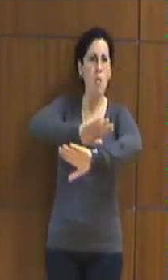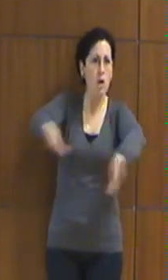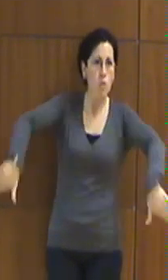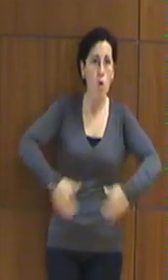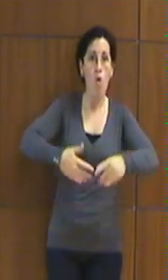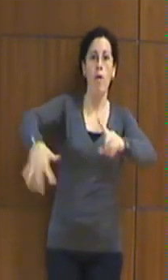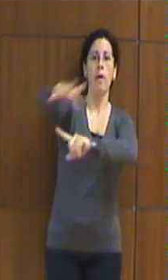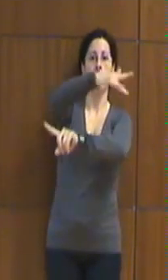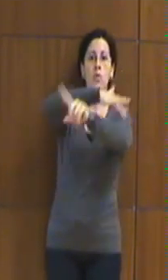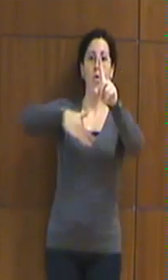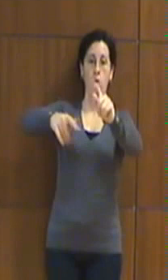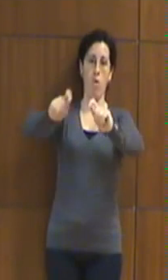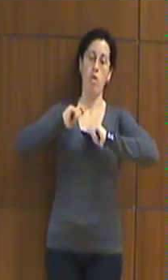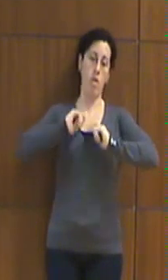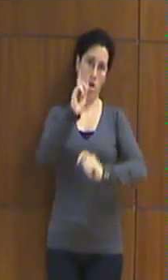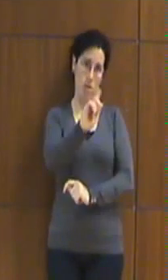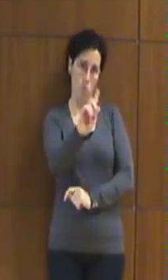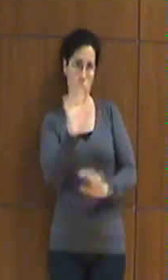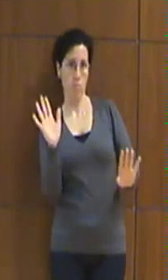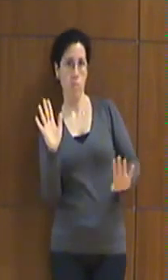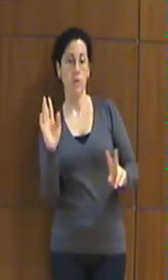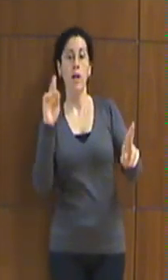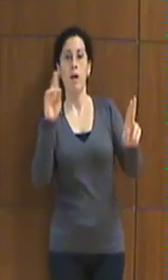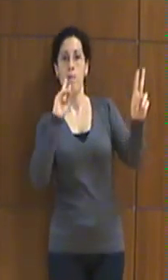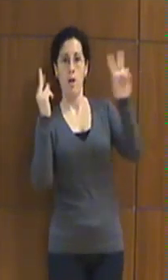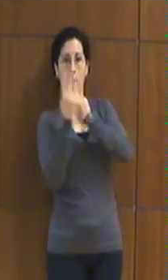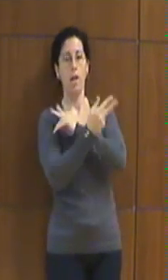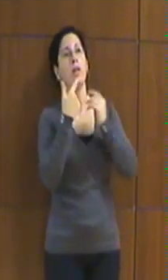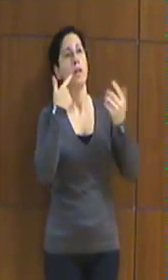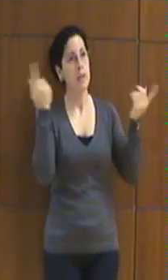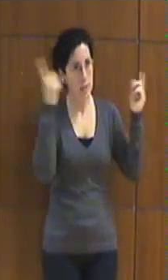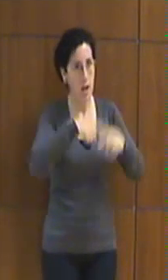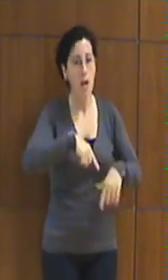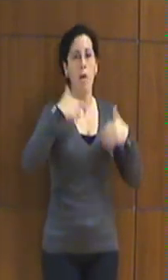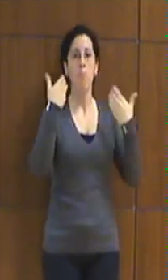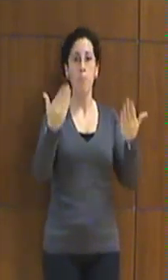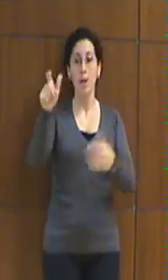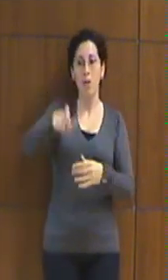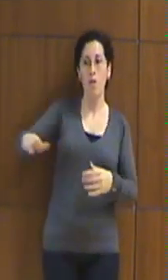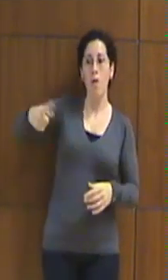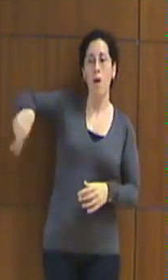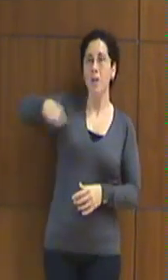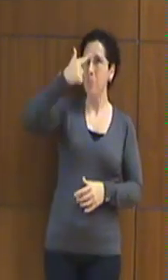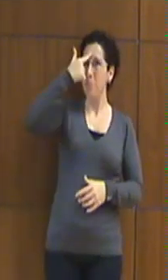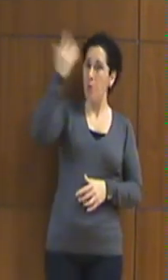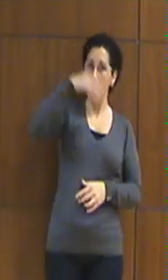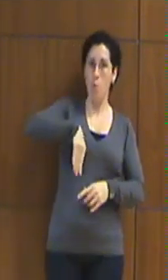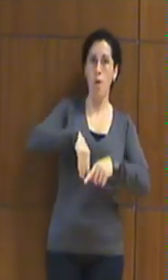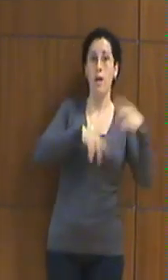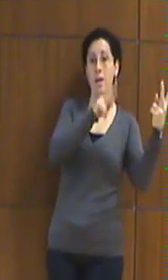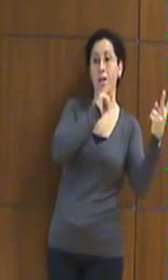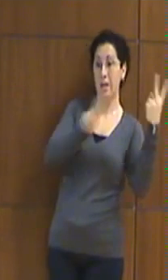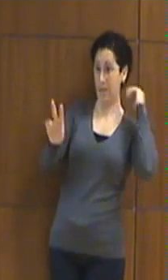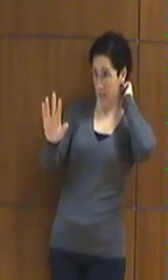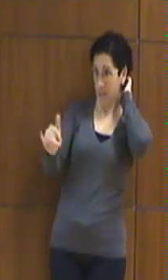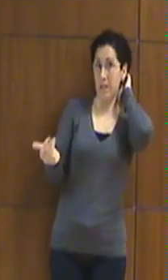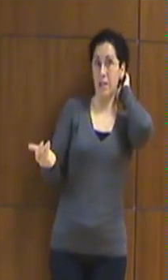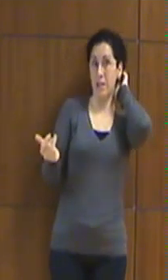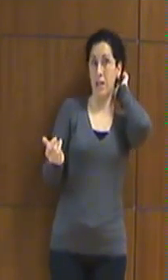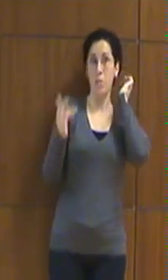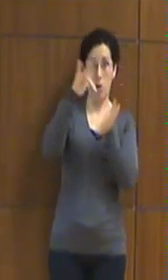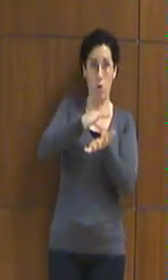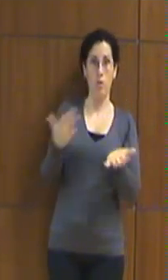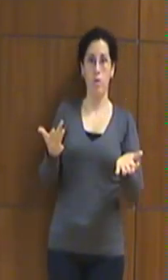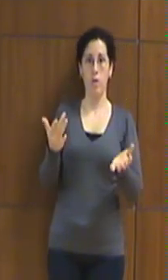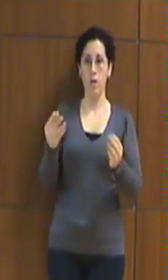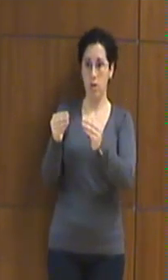Pero además ese tipo de personas no tienen esa cultura. Pero lo están viviendo, Rafael, porque efectivamente tienen el hijo, tienen el